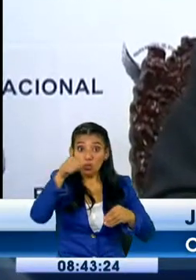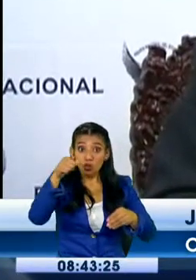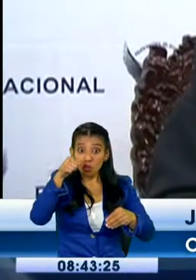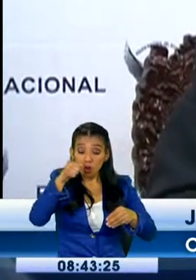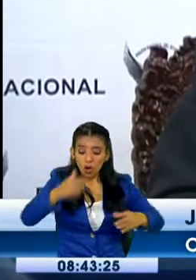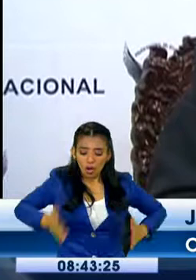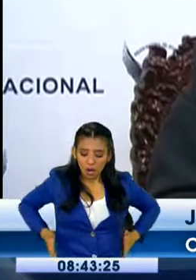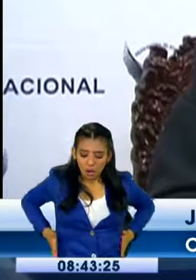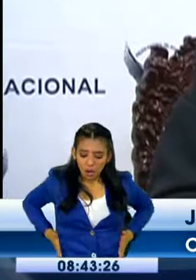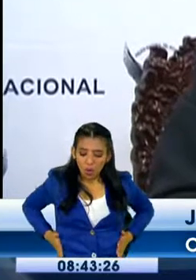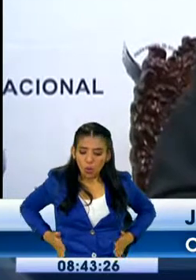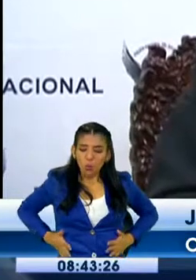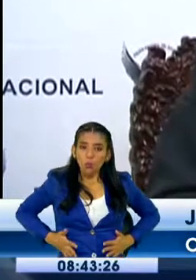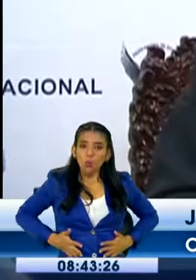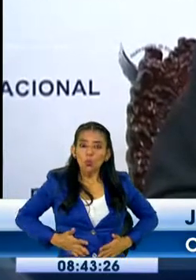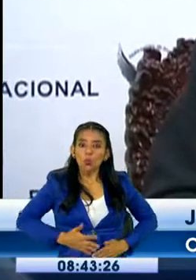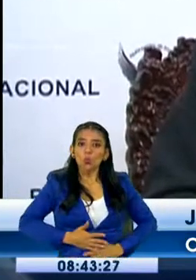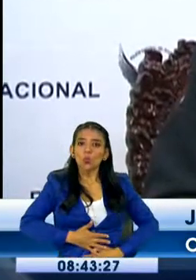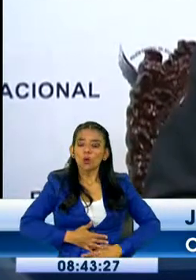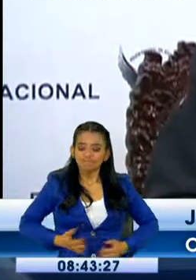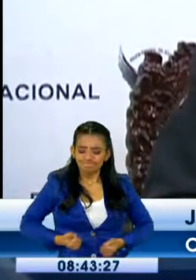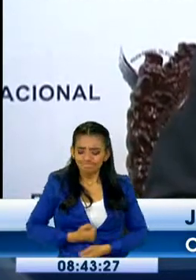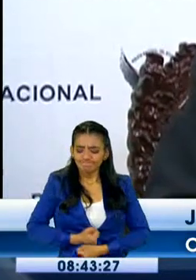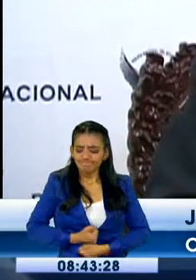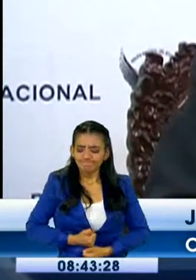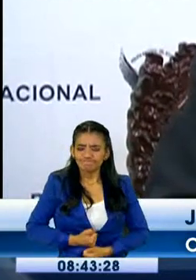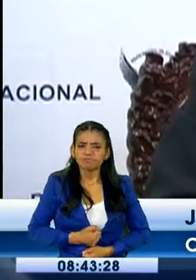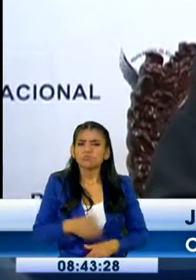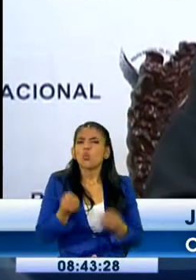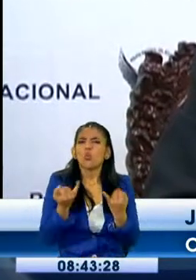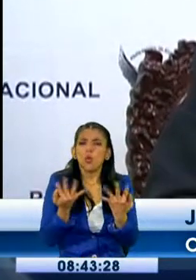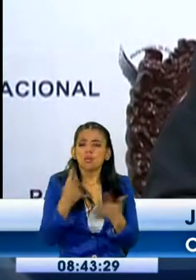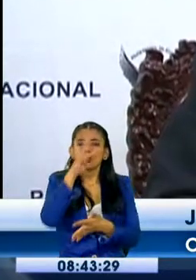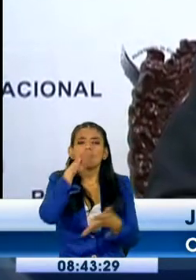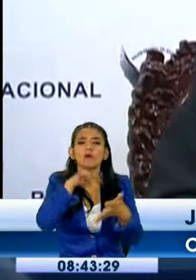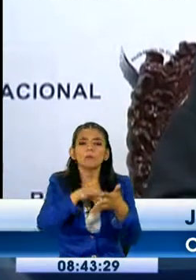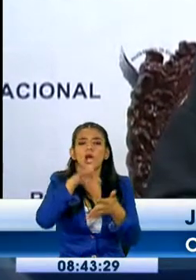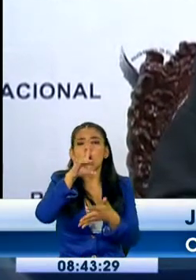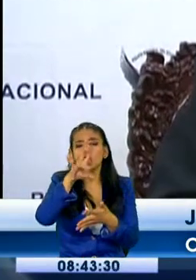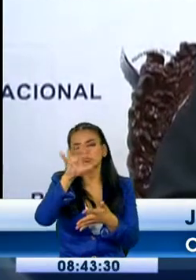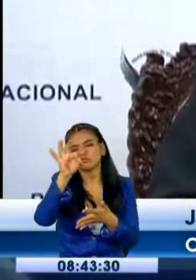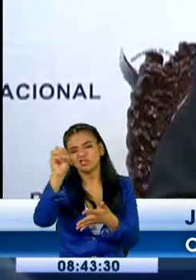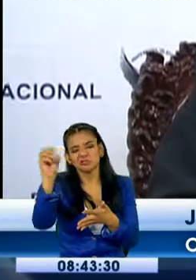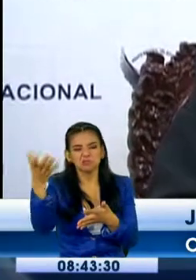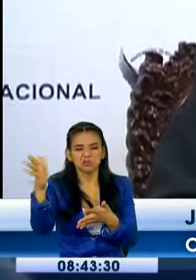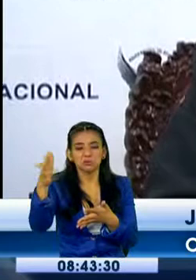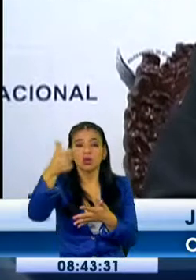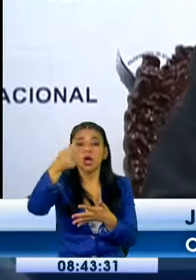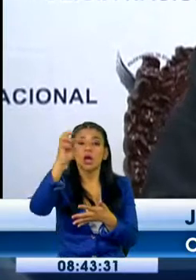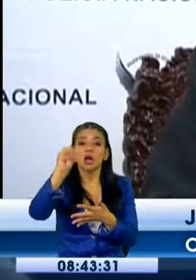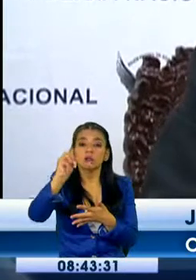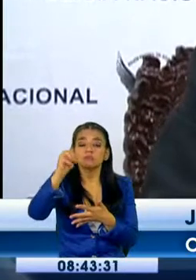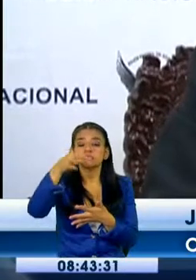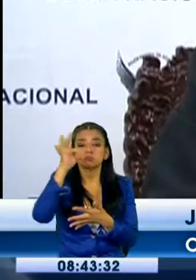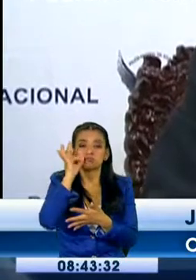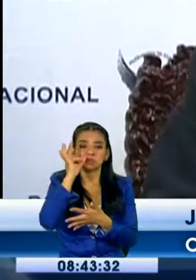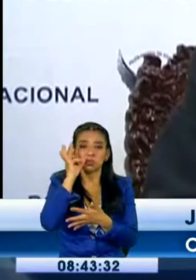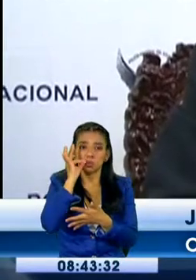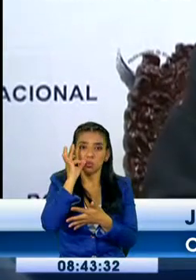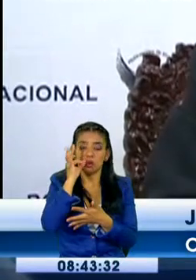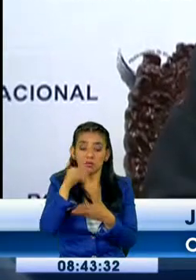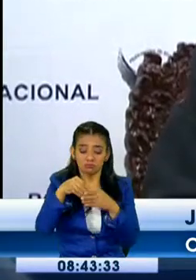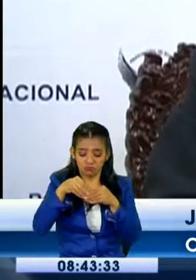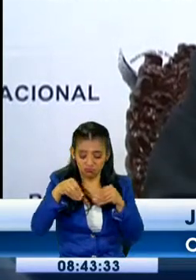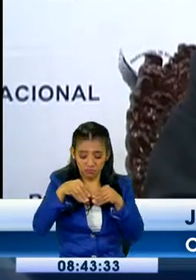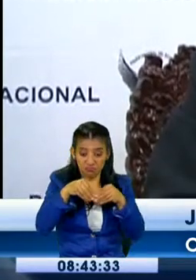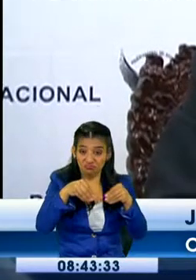abdominal. La cantidad que venía transportando es de 4.285 gramos de marihuana. Paquetes